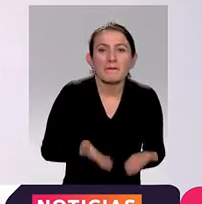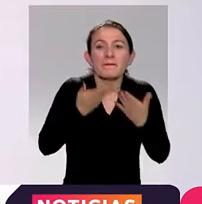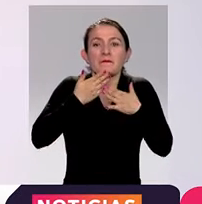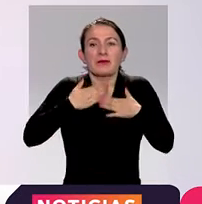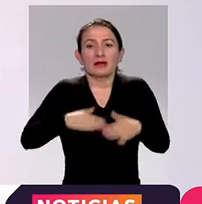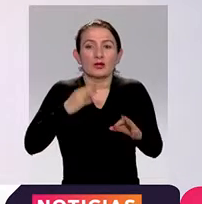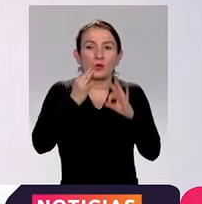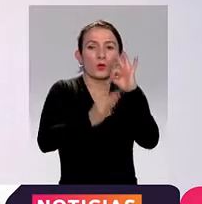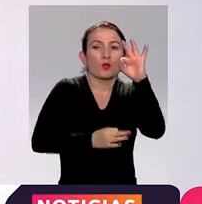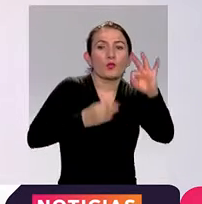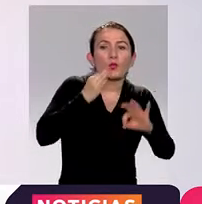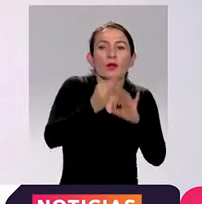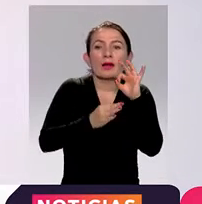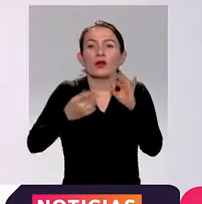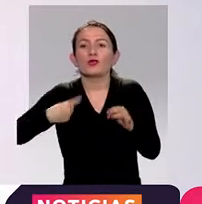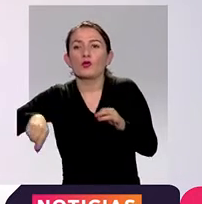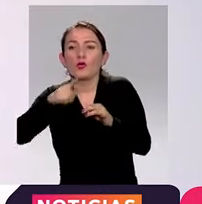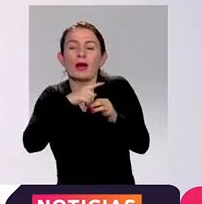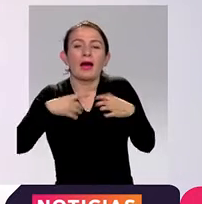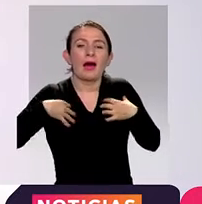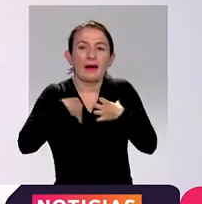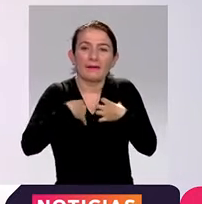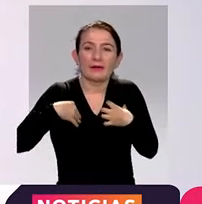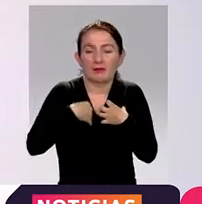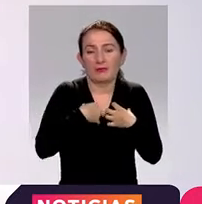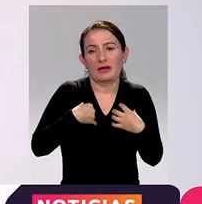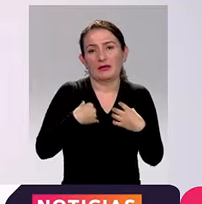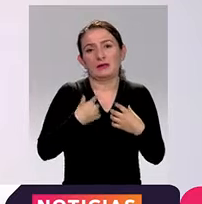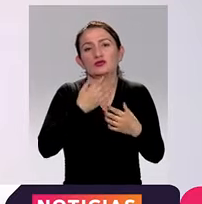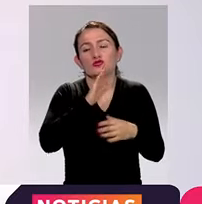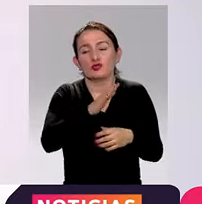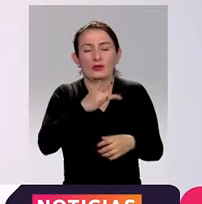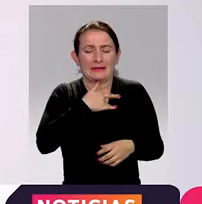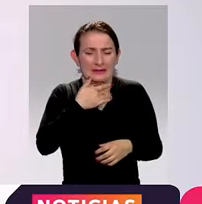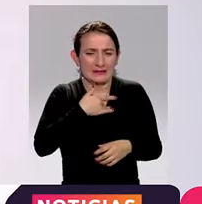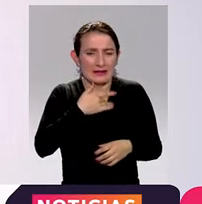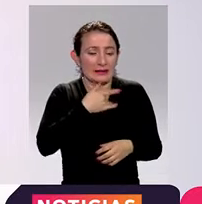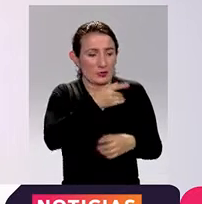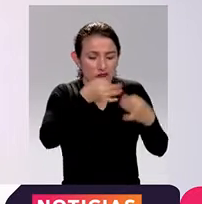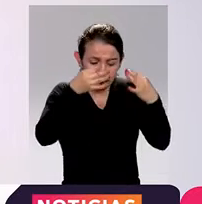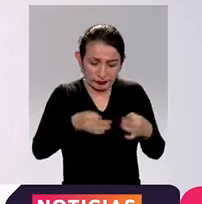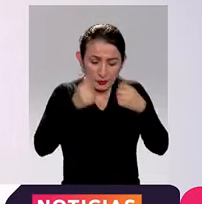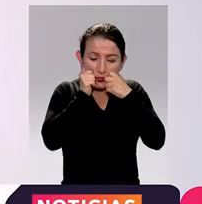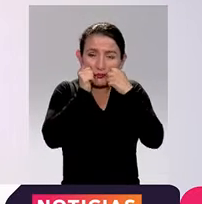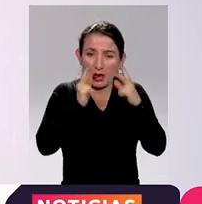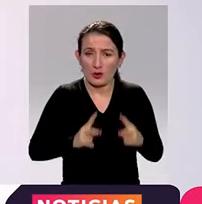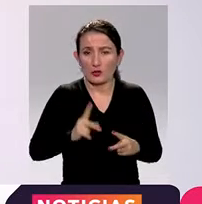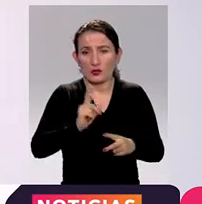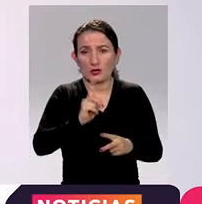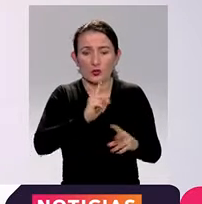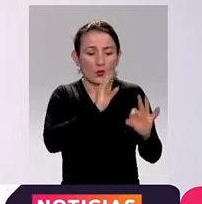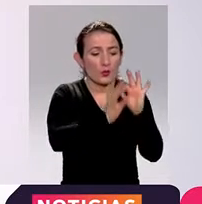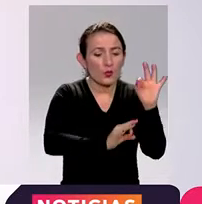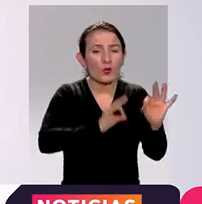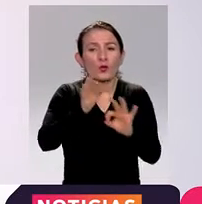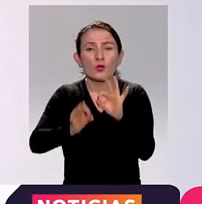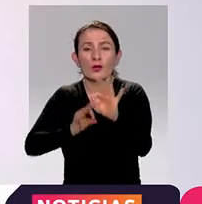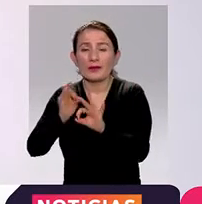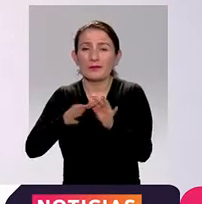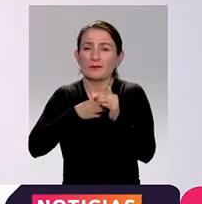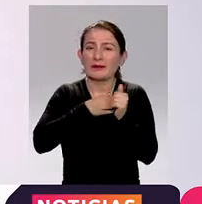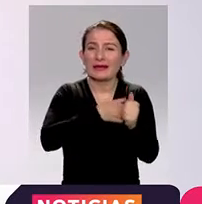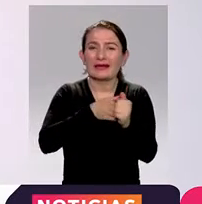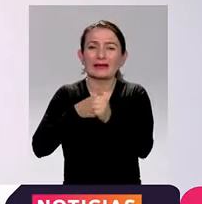y cuidado de nuestros animales no humanos, que nos permita identificar y definir